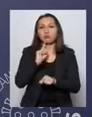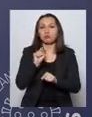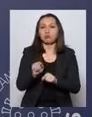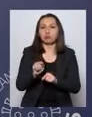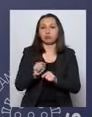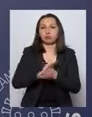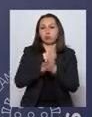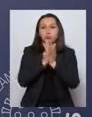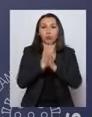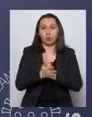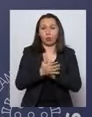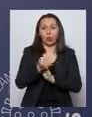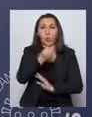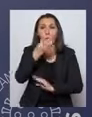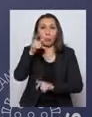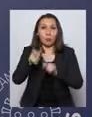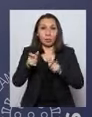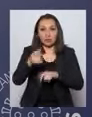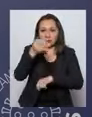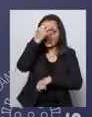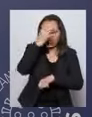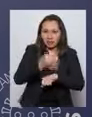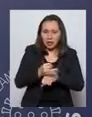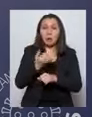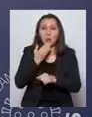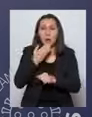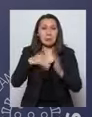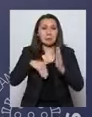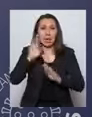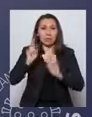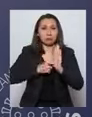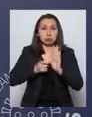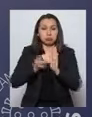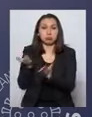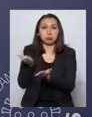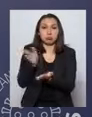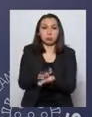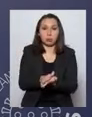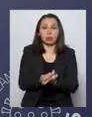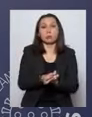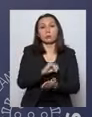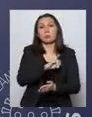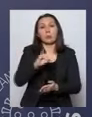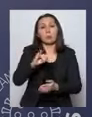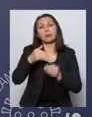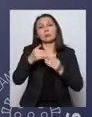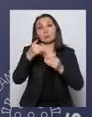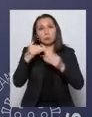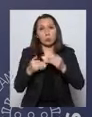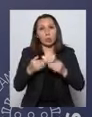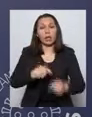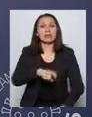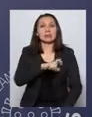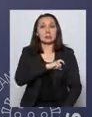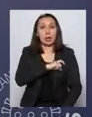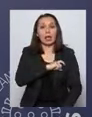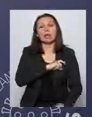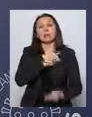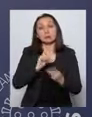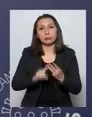todo el número de casos y el número de fallecidos seguido de españa y